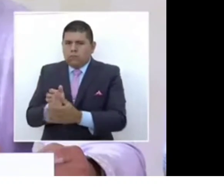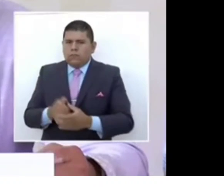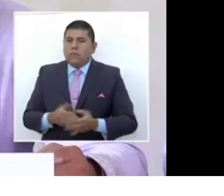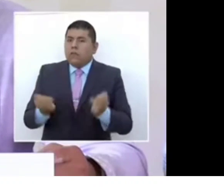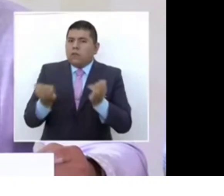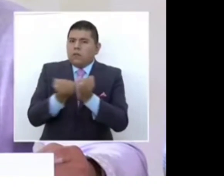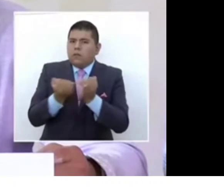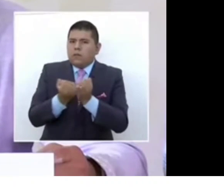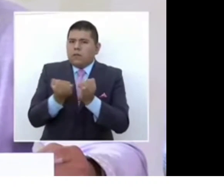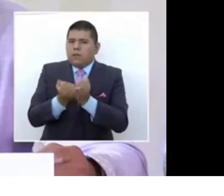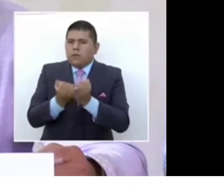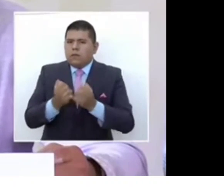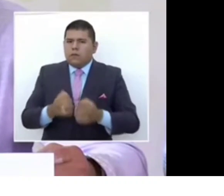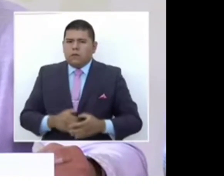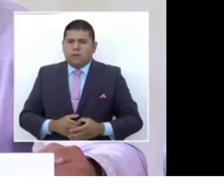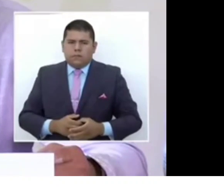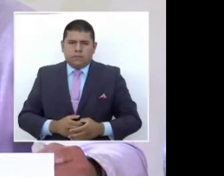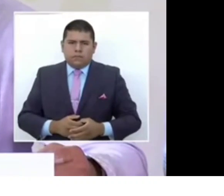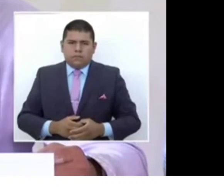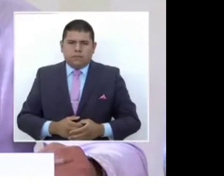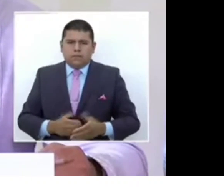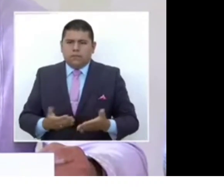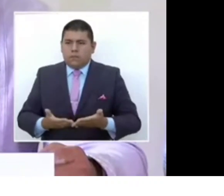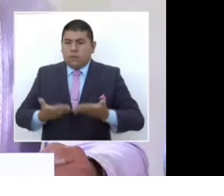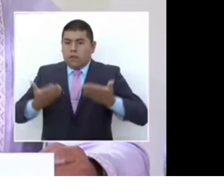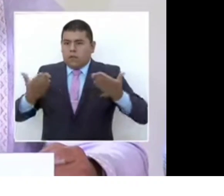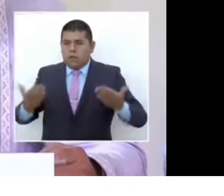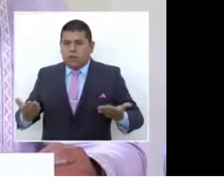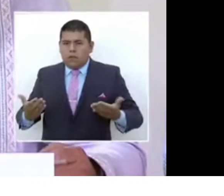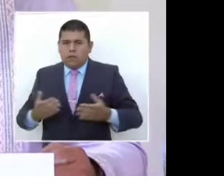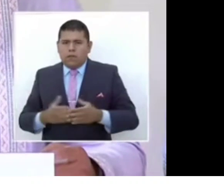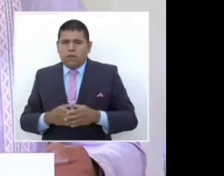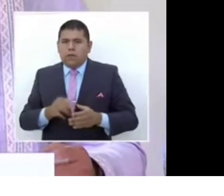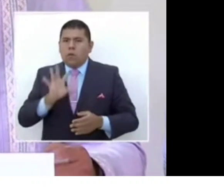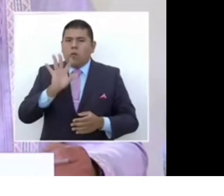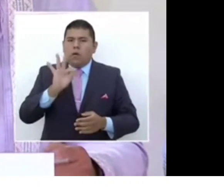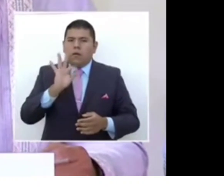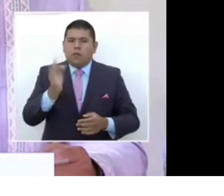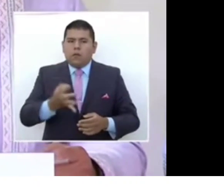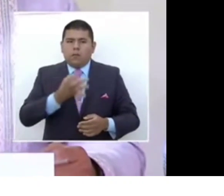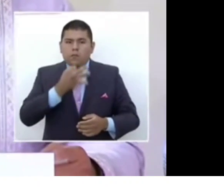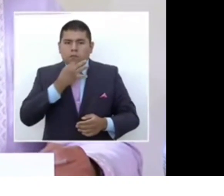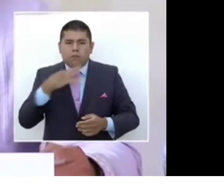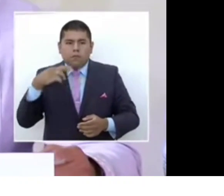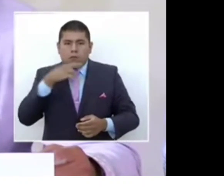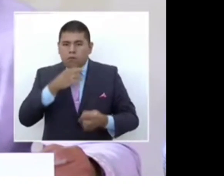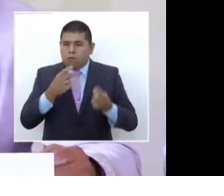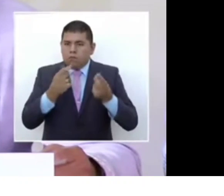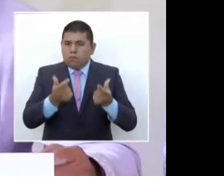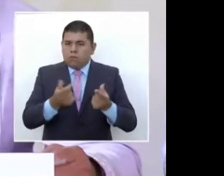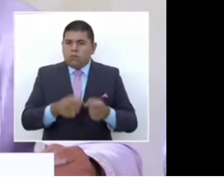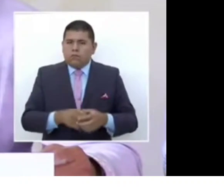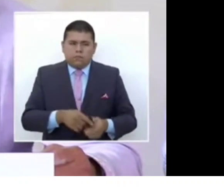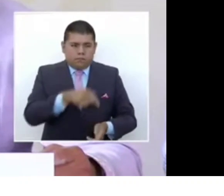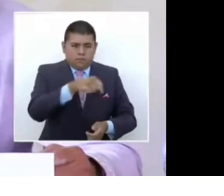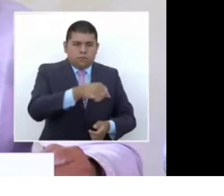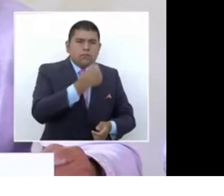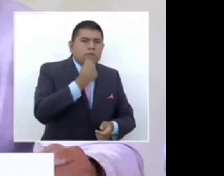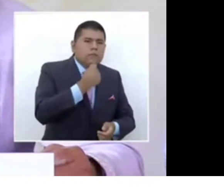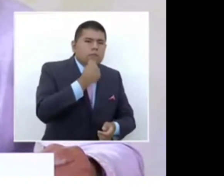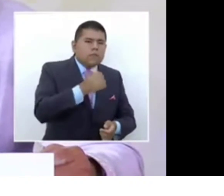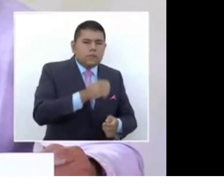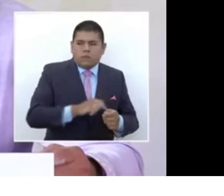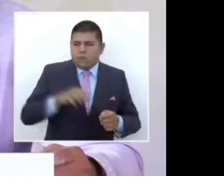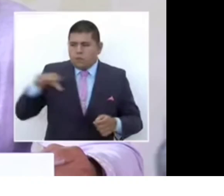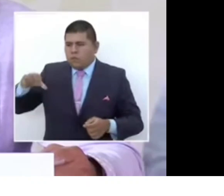y se va a poder estar en 40 minutos de Tepic a Boca